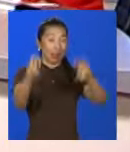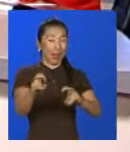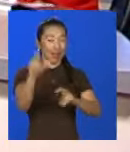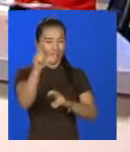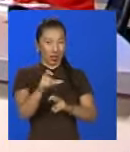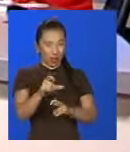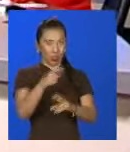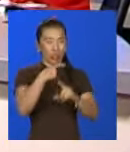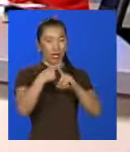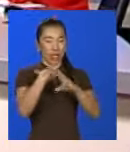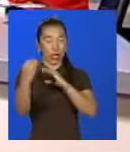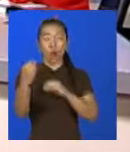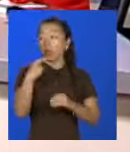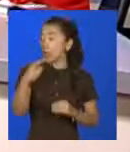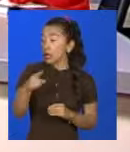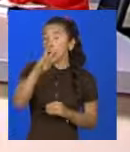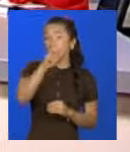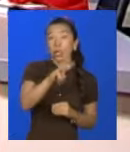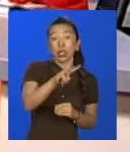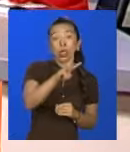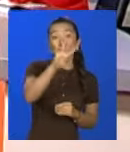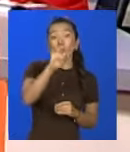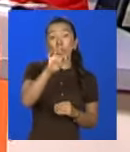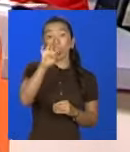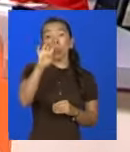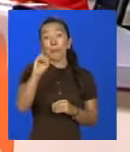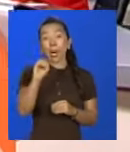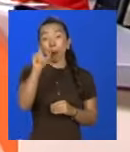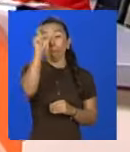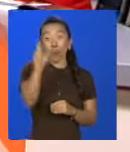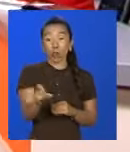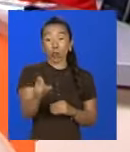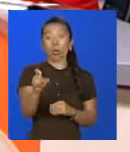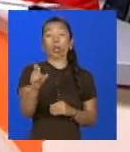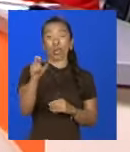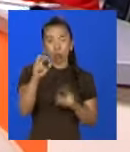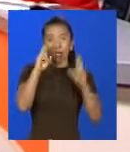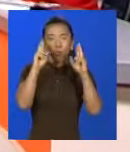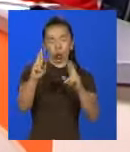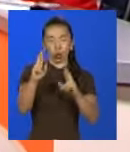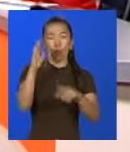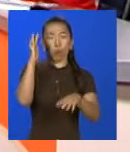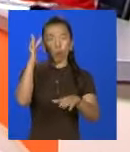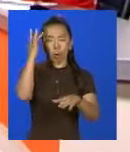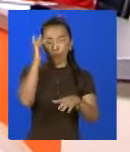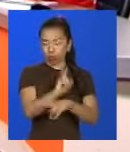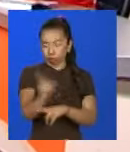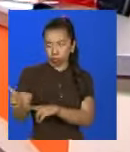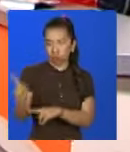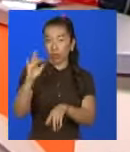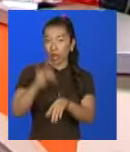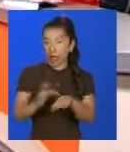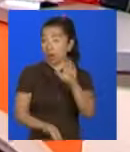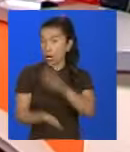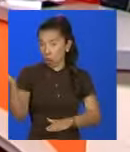Carlos. 390 mil personas reconocidas por exiliado. Imagínense todas las que nos han contado. 390